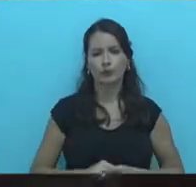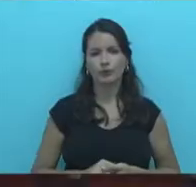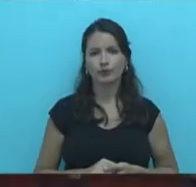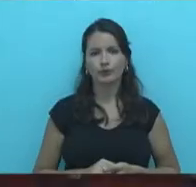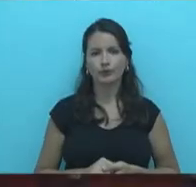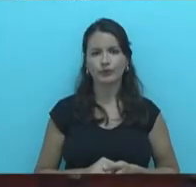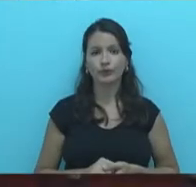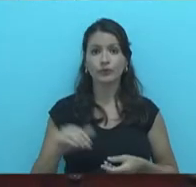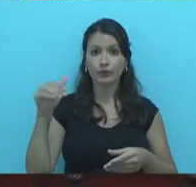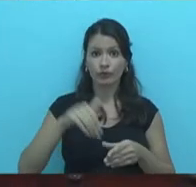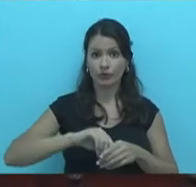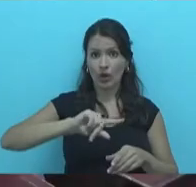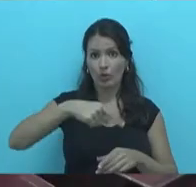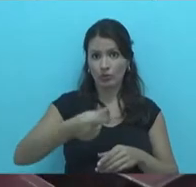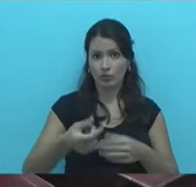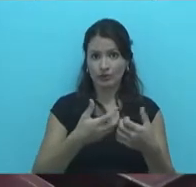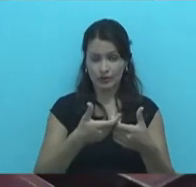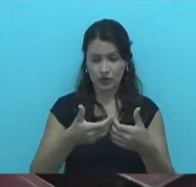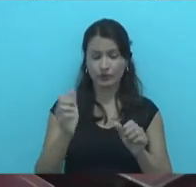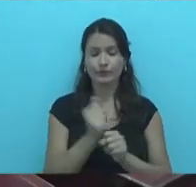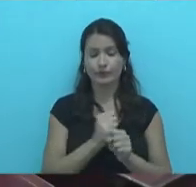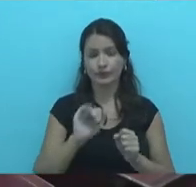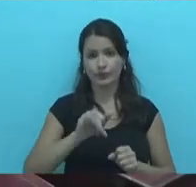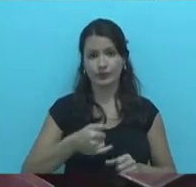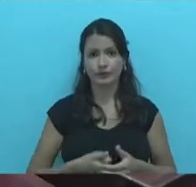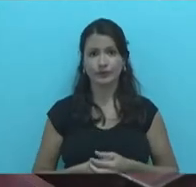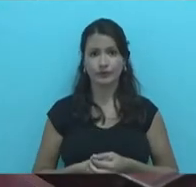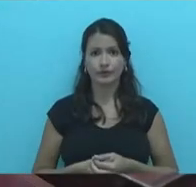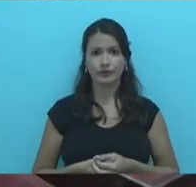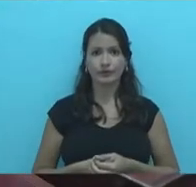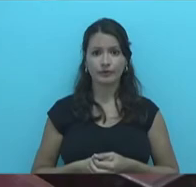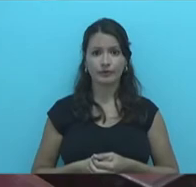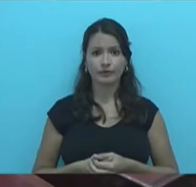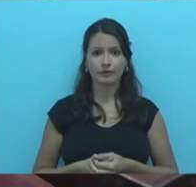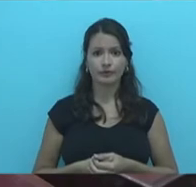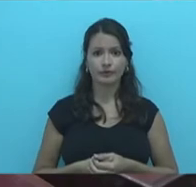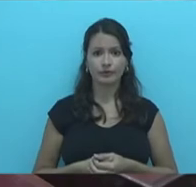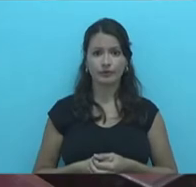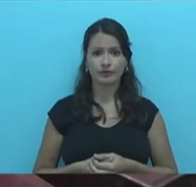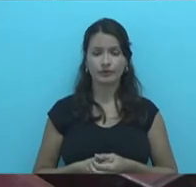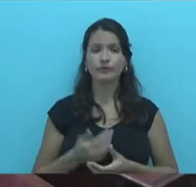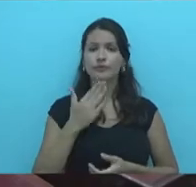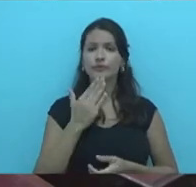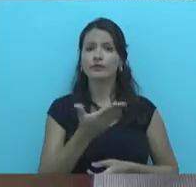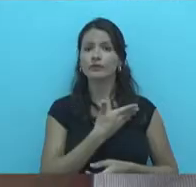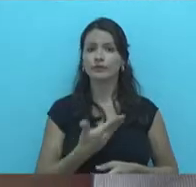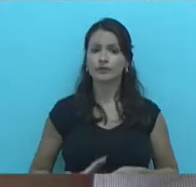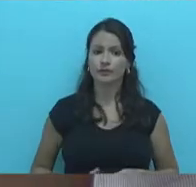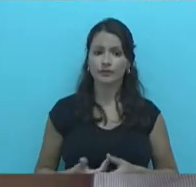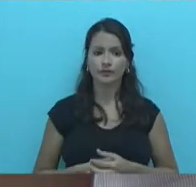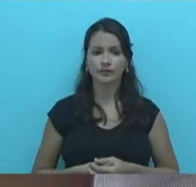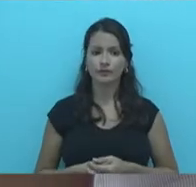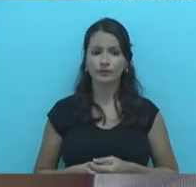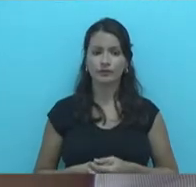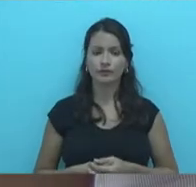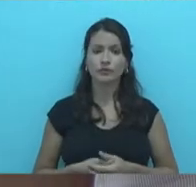A votación a preferencia para una sesión, aprobado. Diputada Meyer, tiene usted la palabra. Gracias, señor presidente. Voy a dar ingreso